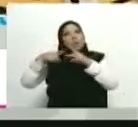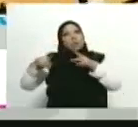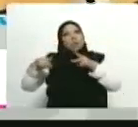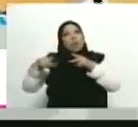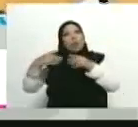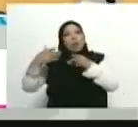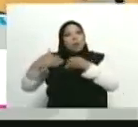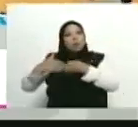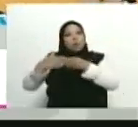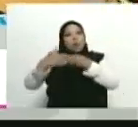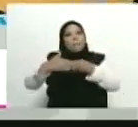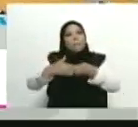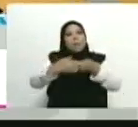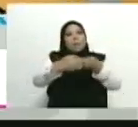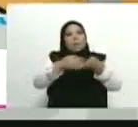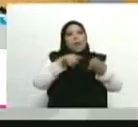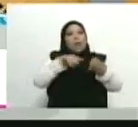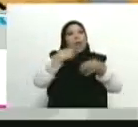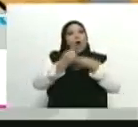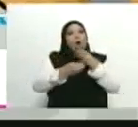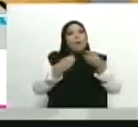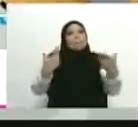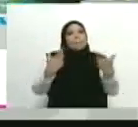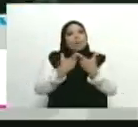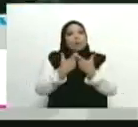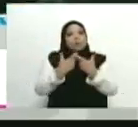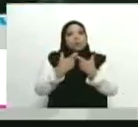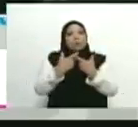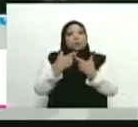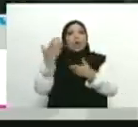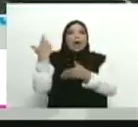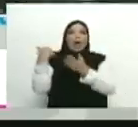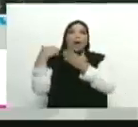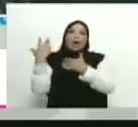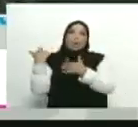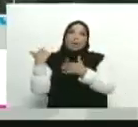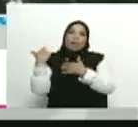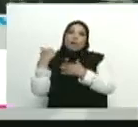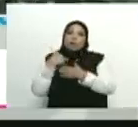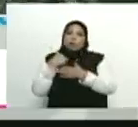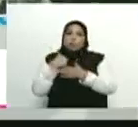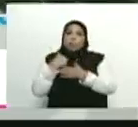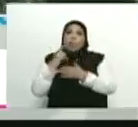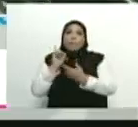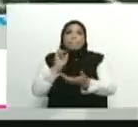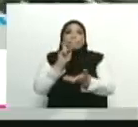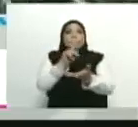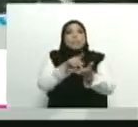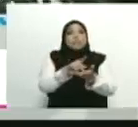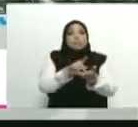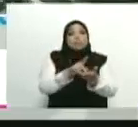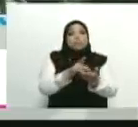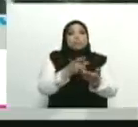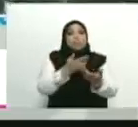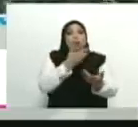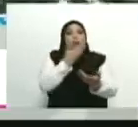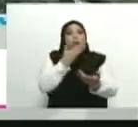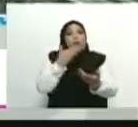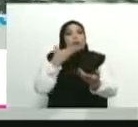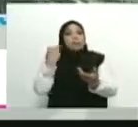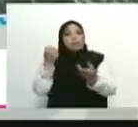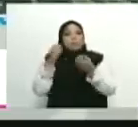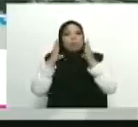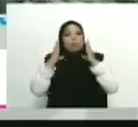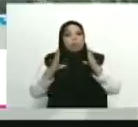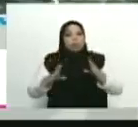combate se da aplicando aquello que Sun Tzu había dicho hace muchos años, que si vas al combate, anda al combate en la mejor